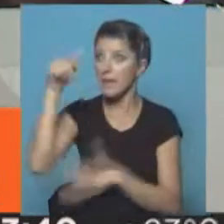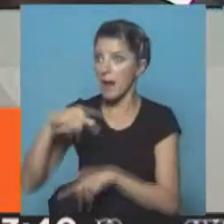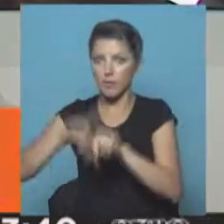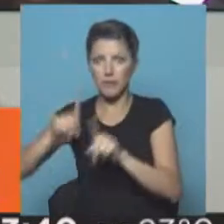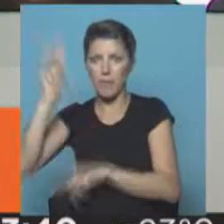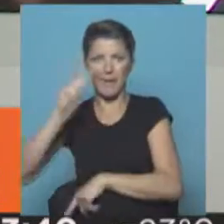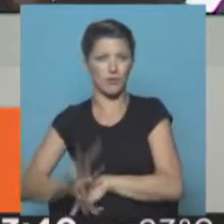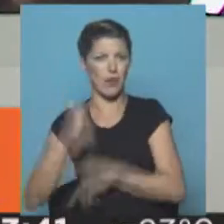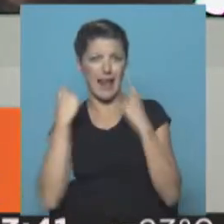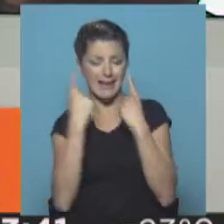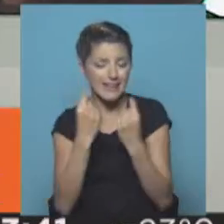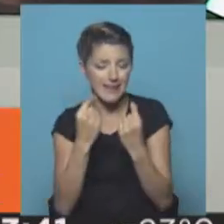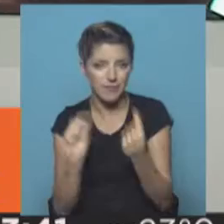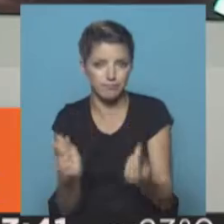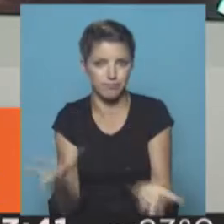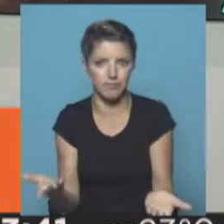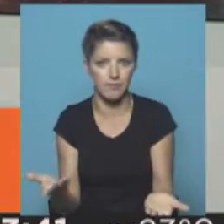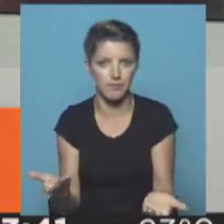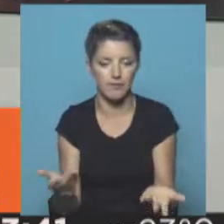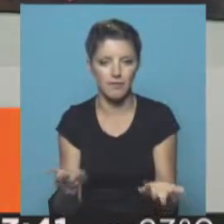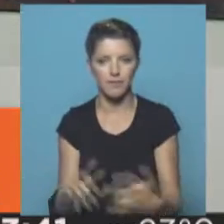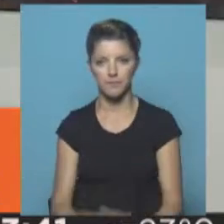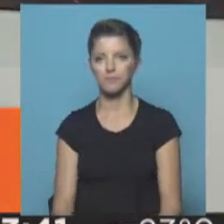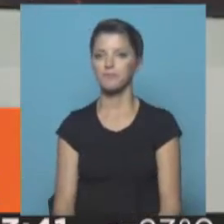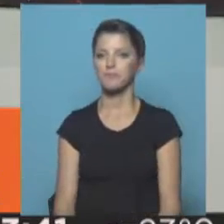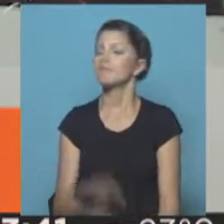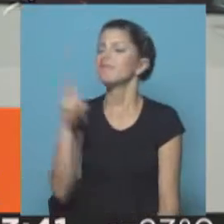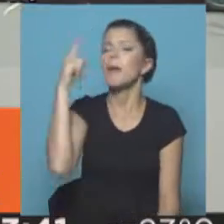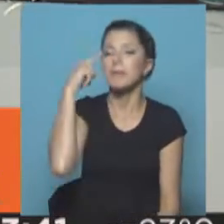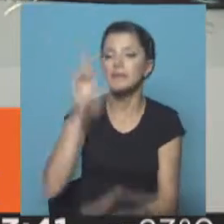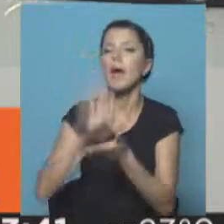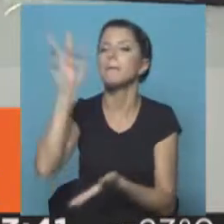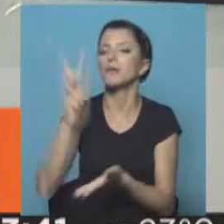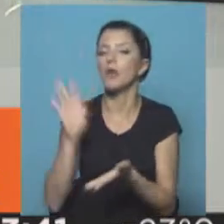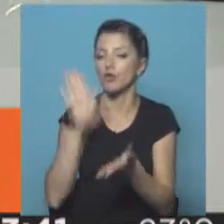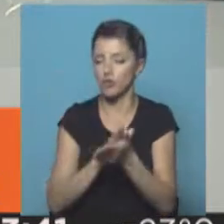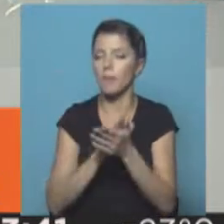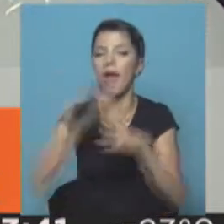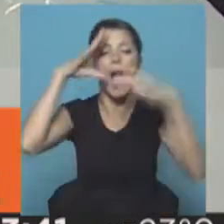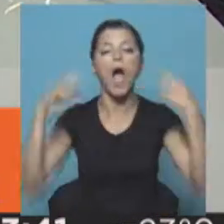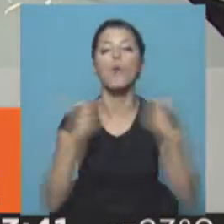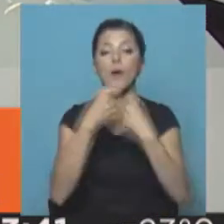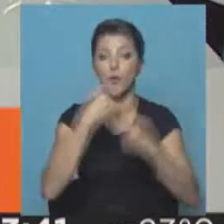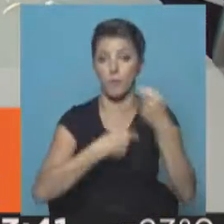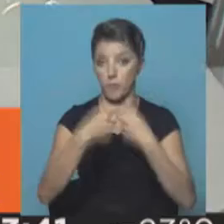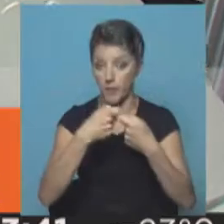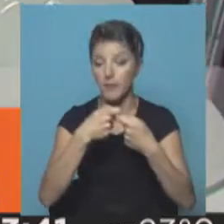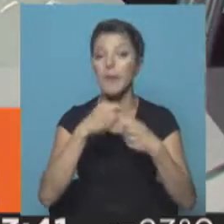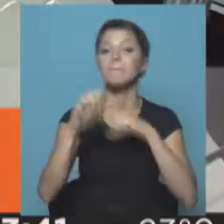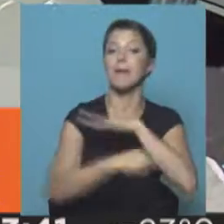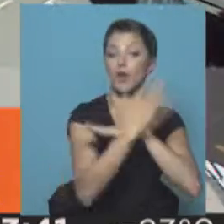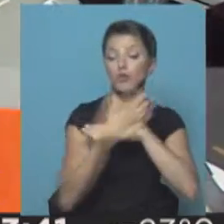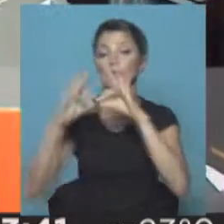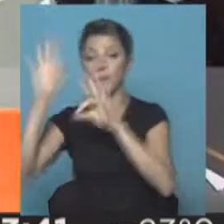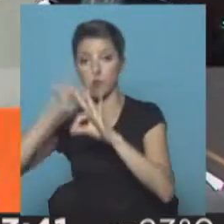¿Cómo es digamos, cómo es la postura concreta de Venezuela en relación a ese posible tratado Mercosur-UE? Primero te digo lo que dice